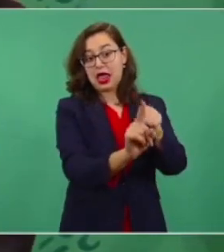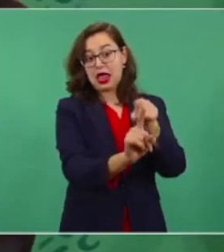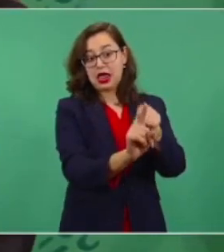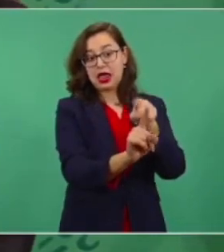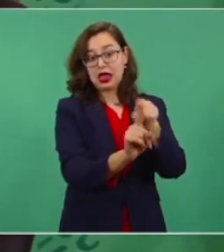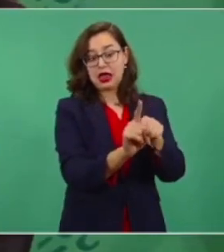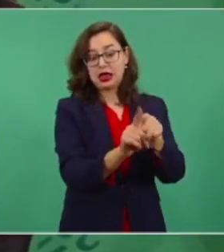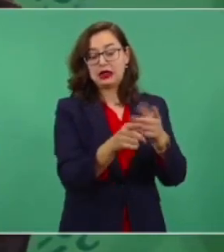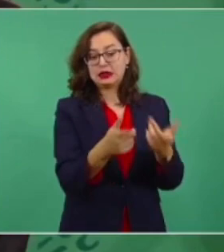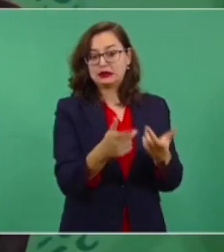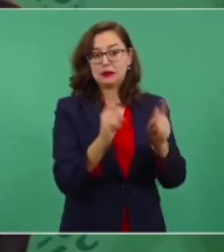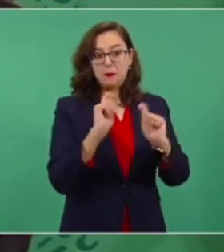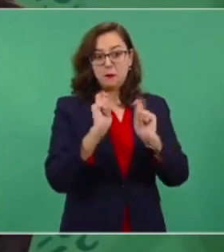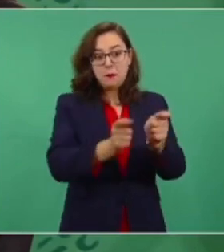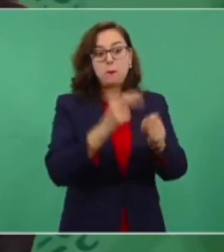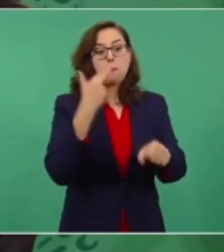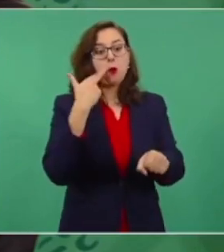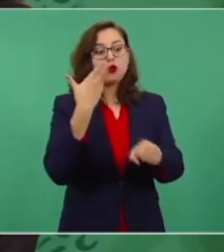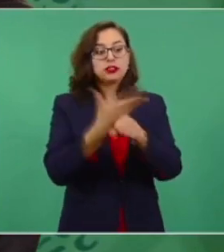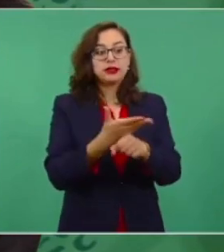la inteligencia